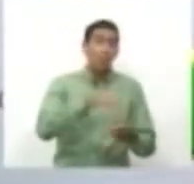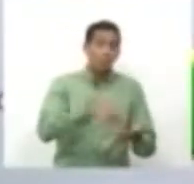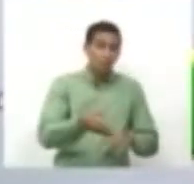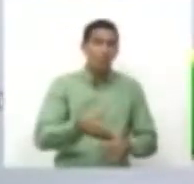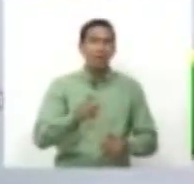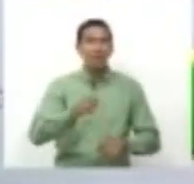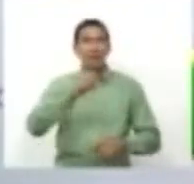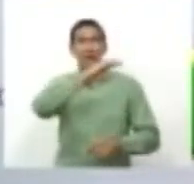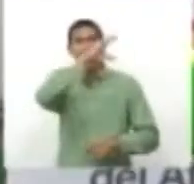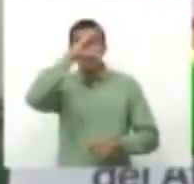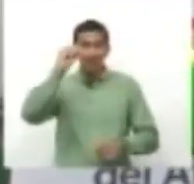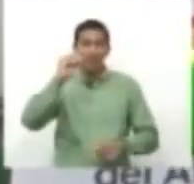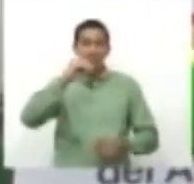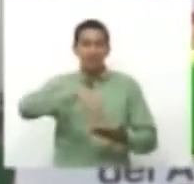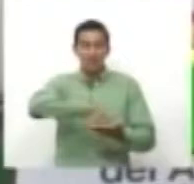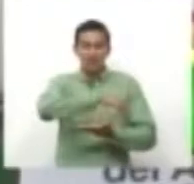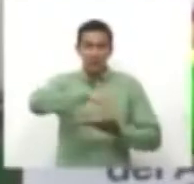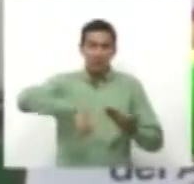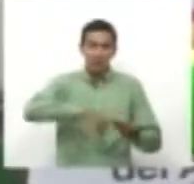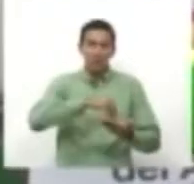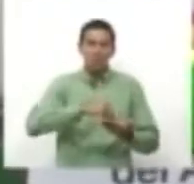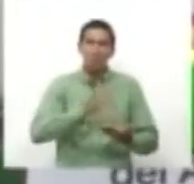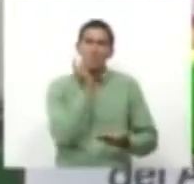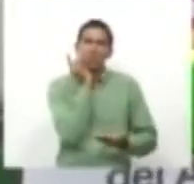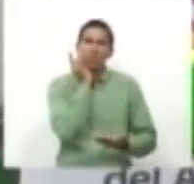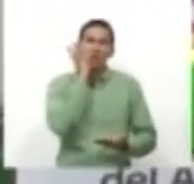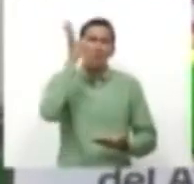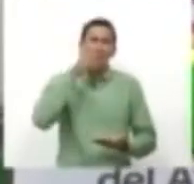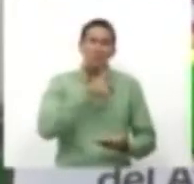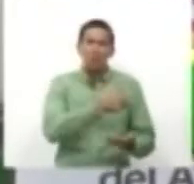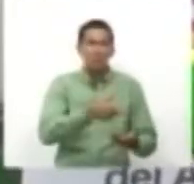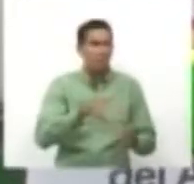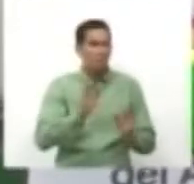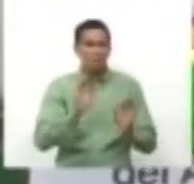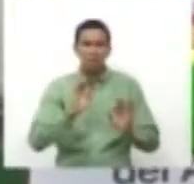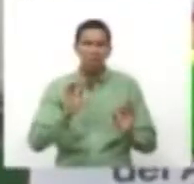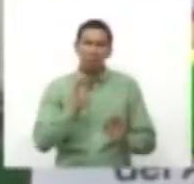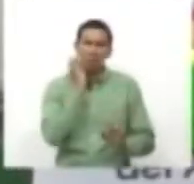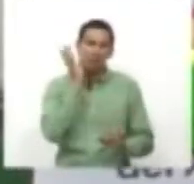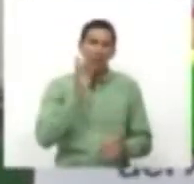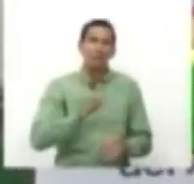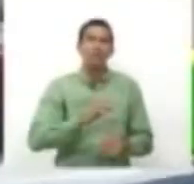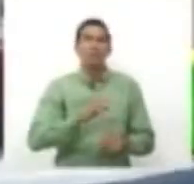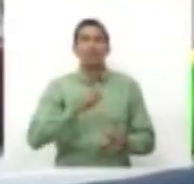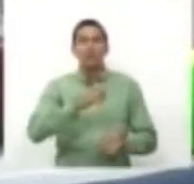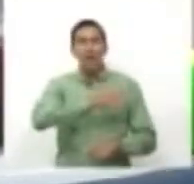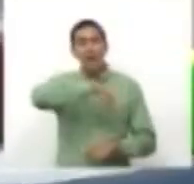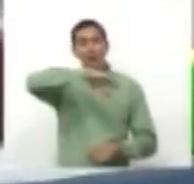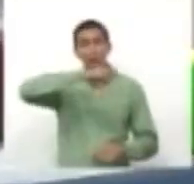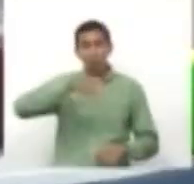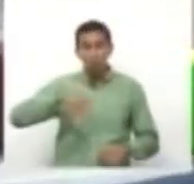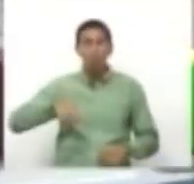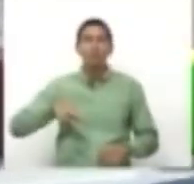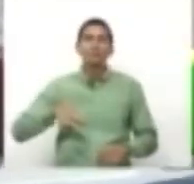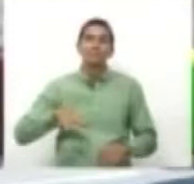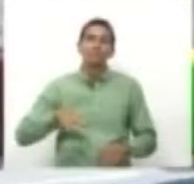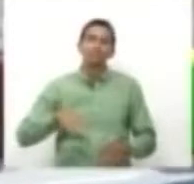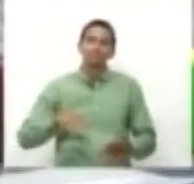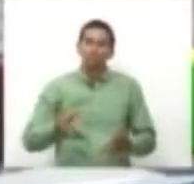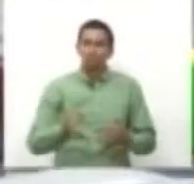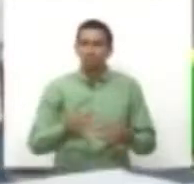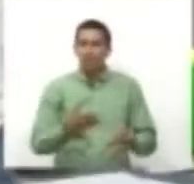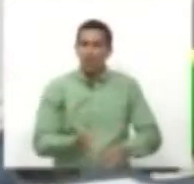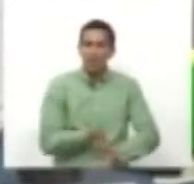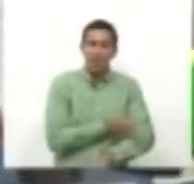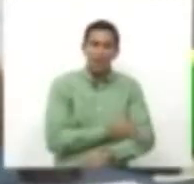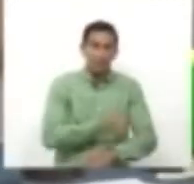el Atlántico no presentan alto riesgo como otras zonas del país, como el Cauca, Nariño y Antioquia, las alertas y protocolos están